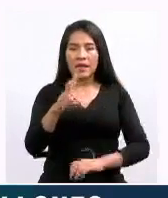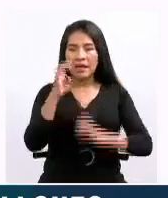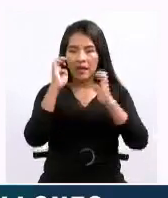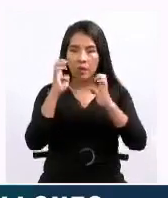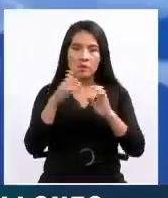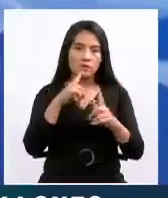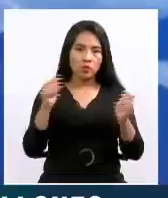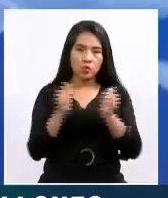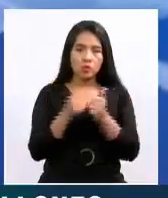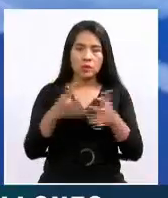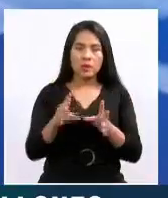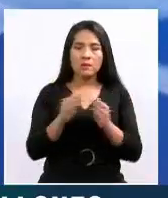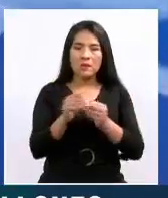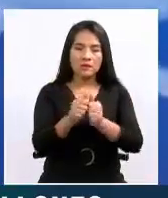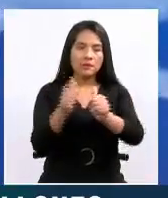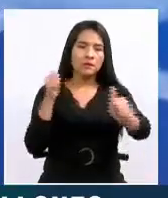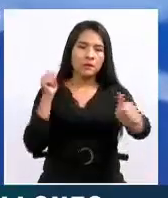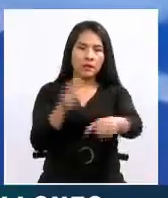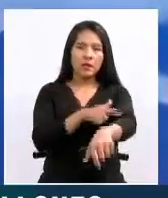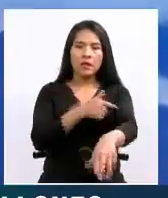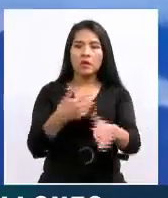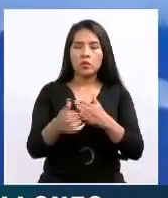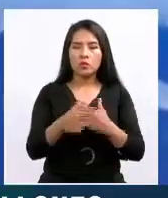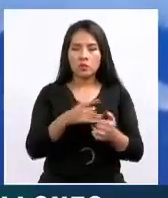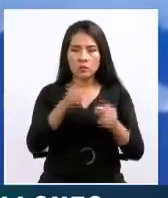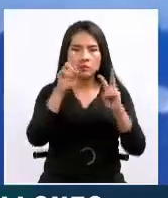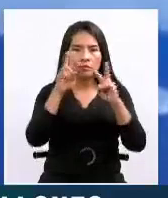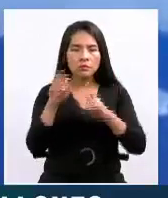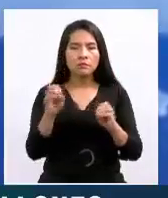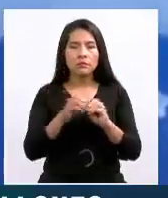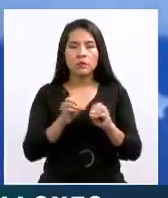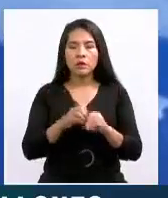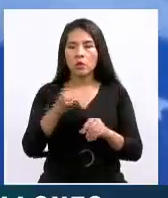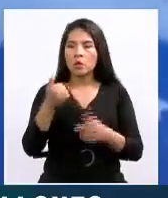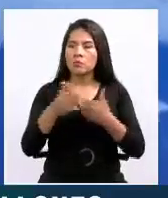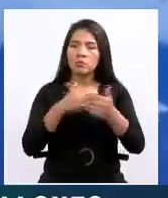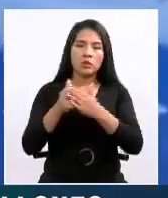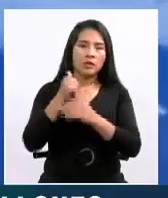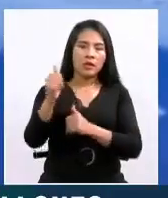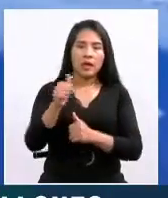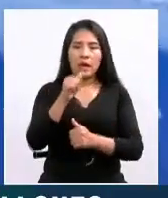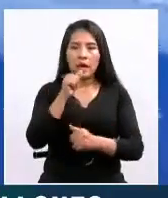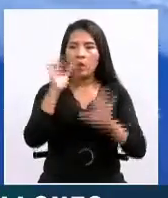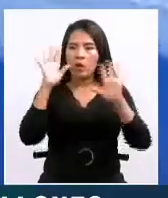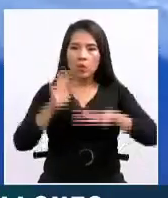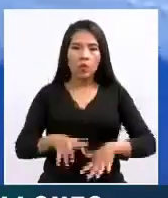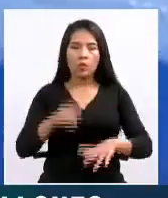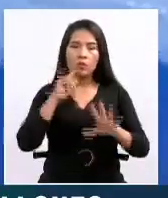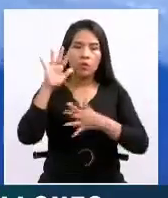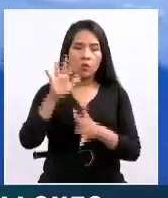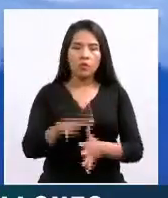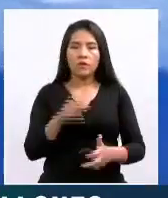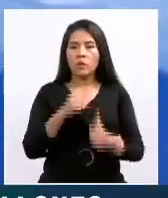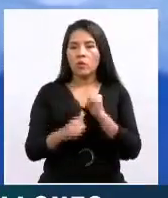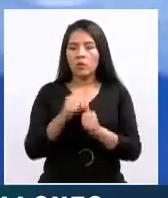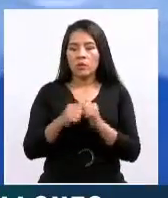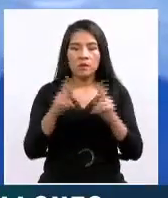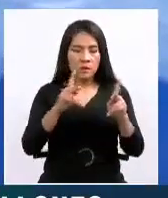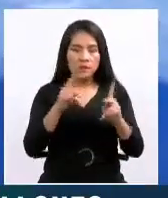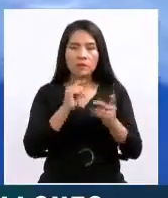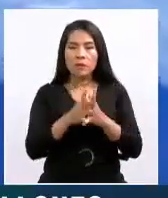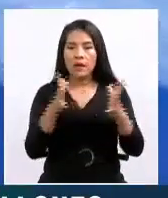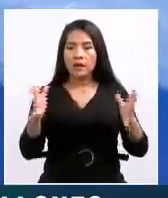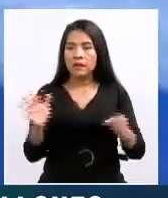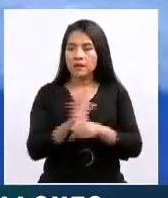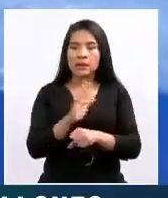medición a distancia desde los satélites, de cuerpos de agua, focos de calor, nevados, desastres naturales, deslizamientos lentos, crecimiento urbano y